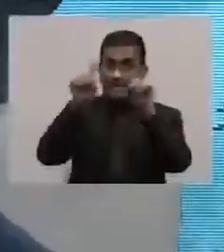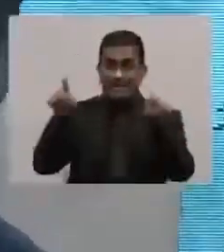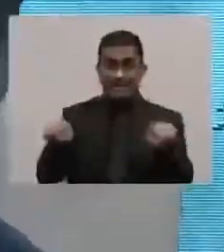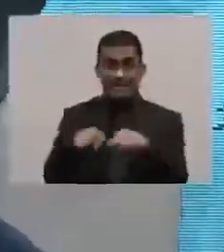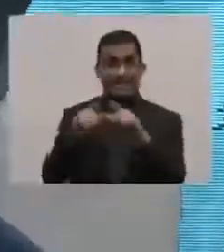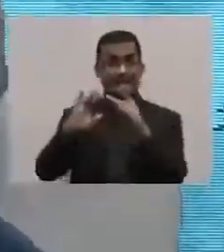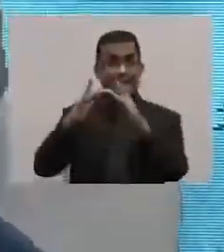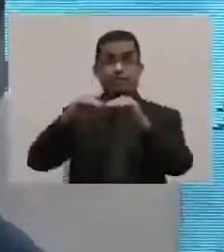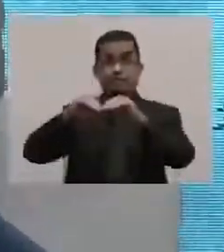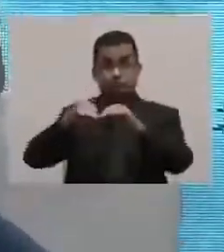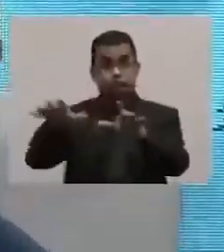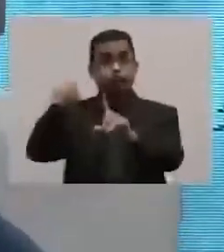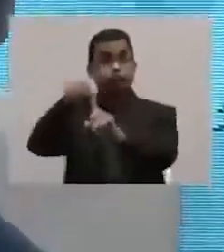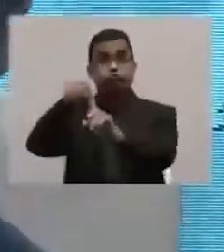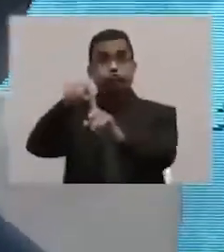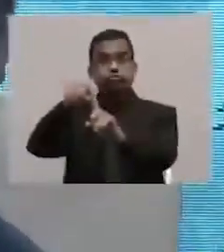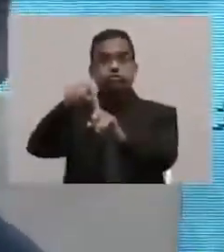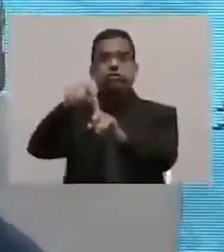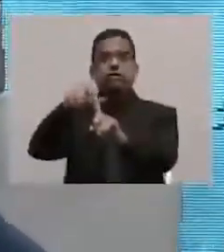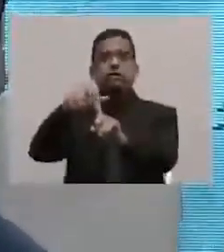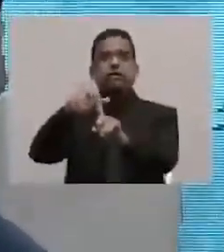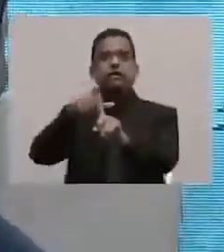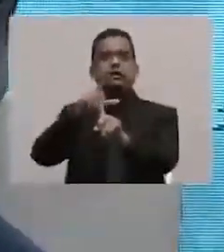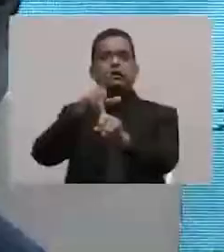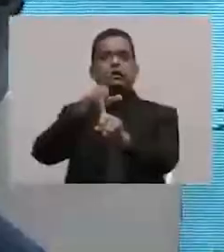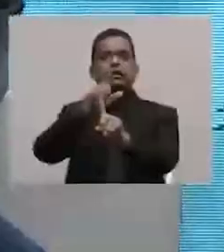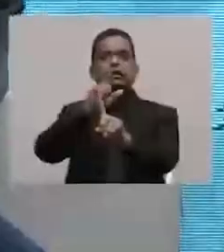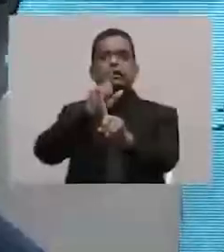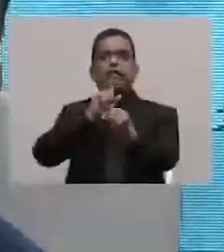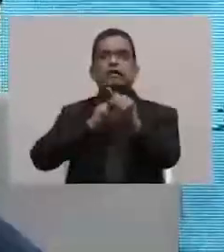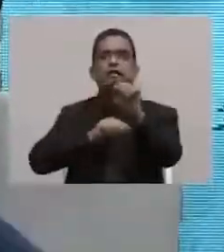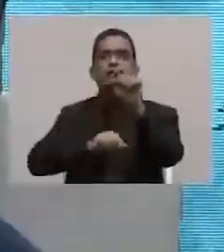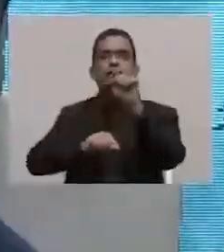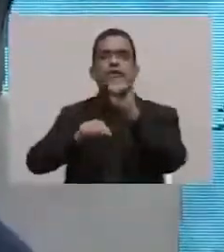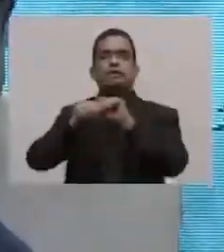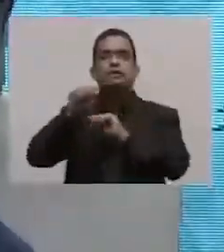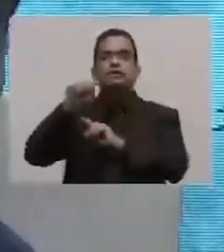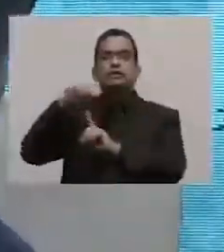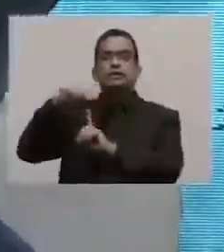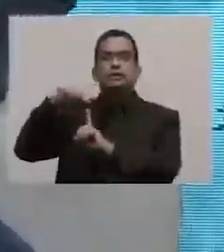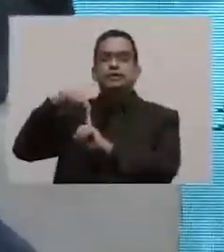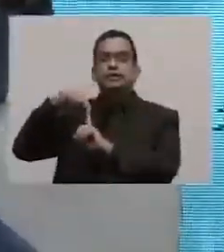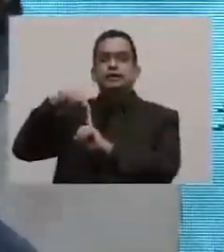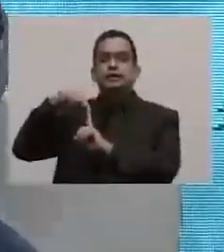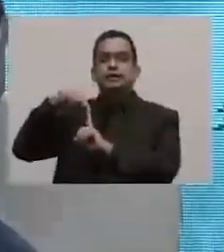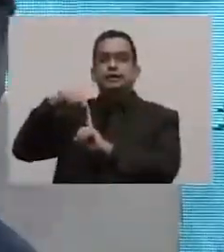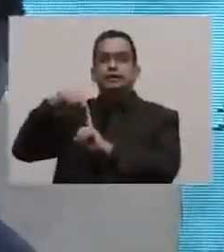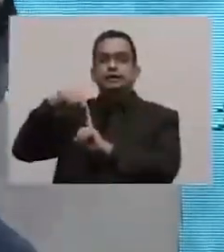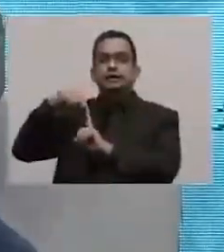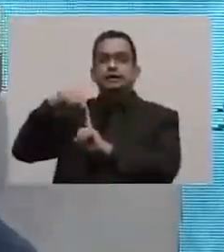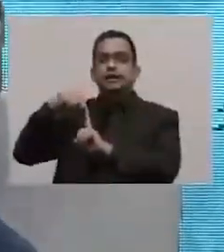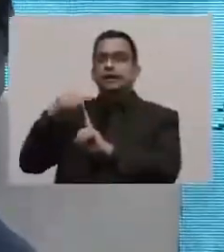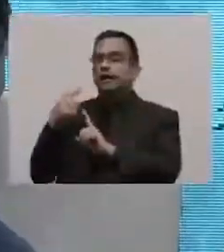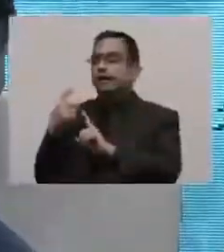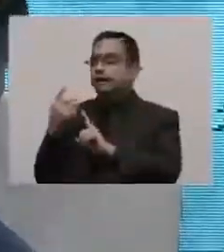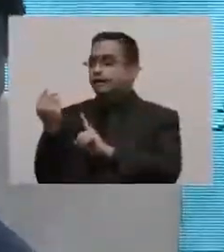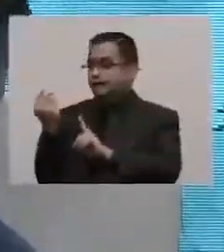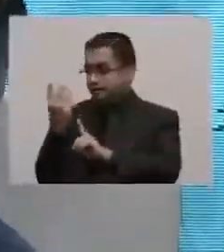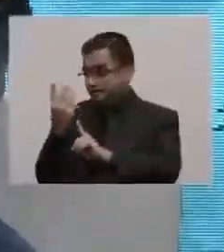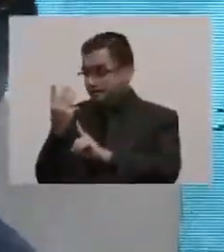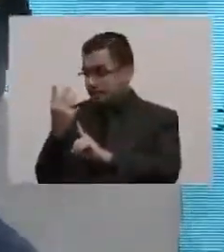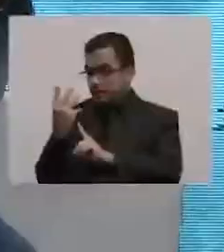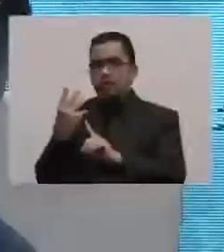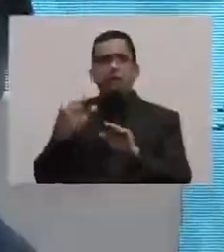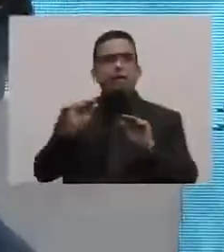un instrumento y a partir de ahí tú haces lo que tienes que hacer, confirmar. Edith. Pero es una lucha permanente